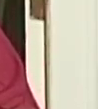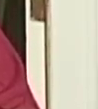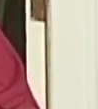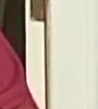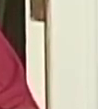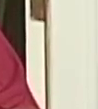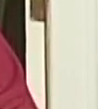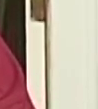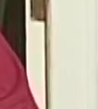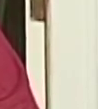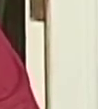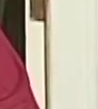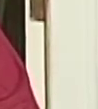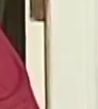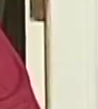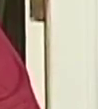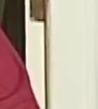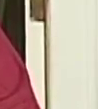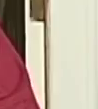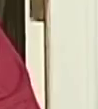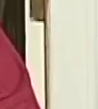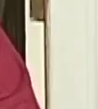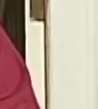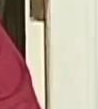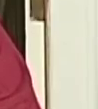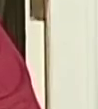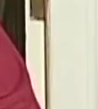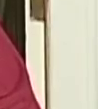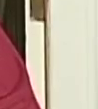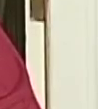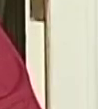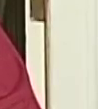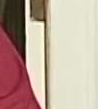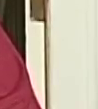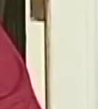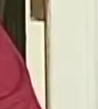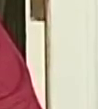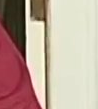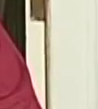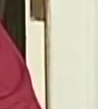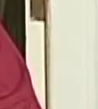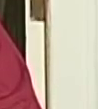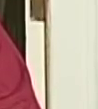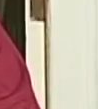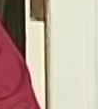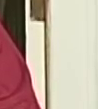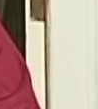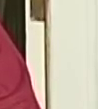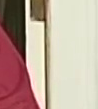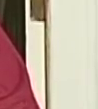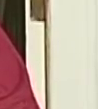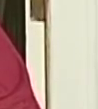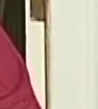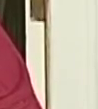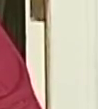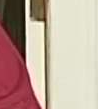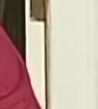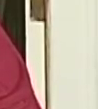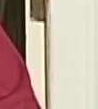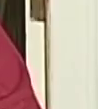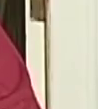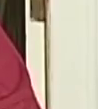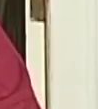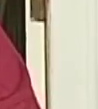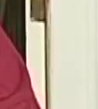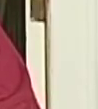escuchan. Gobernadora, el que yo descubra que está en pactos con terratenientes y